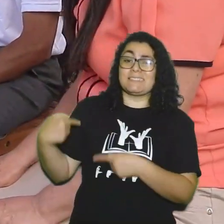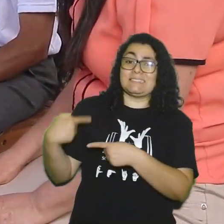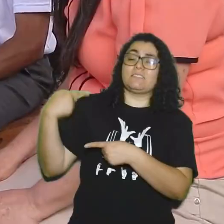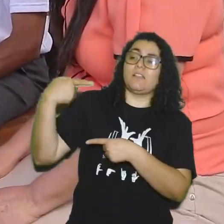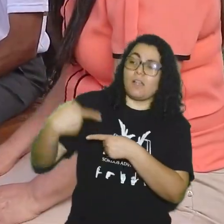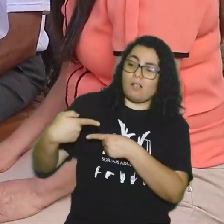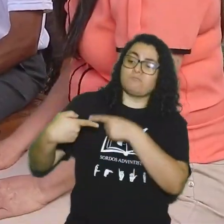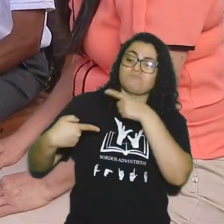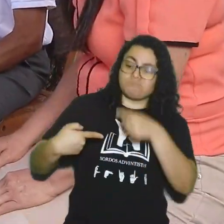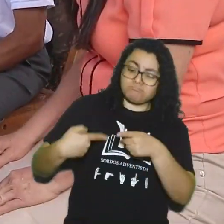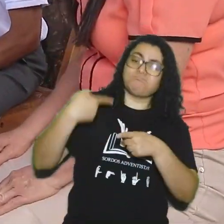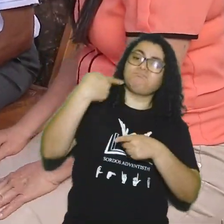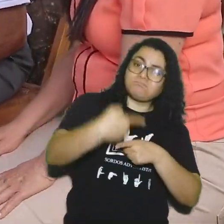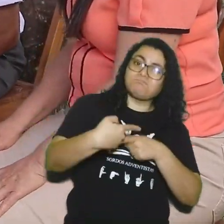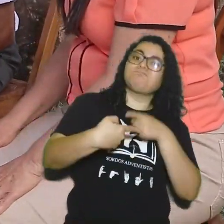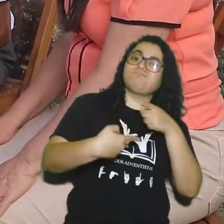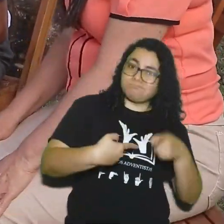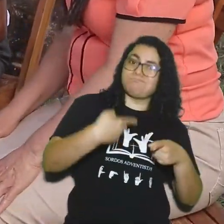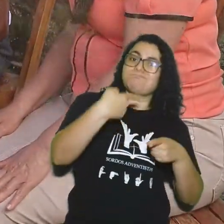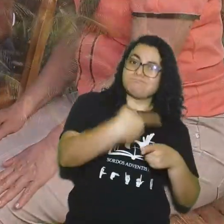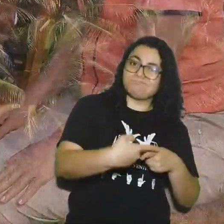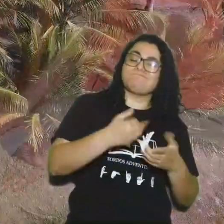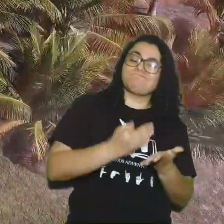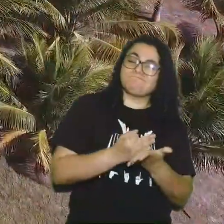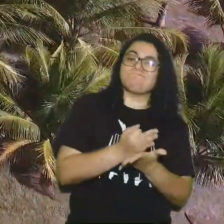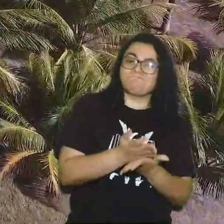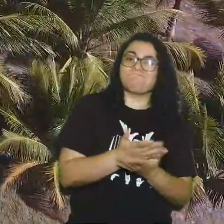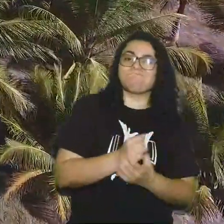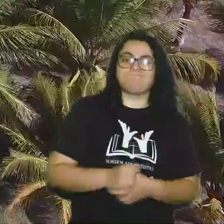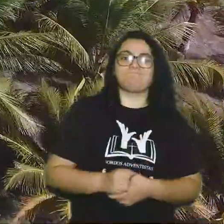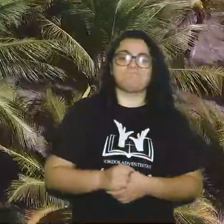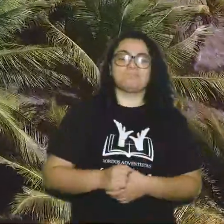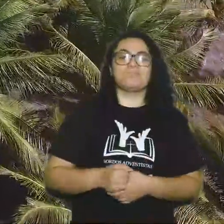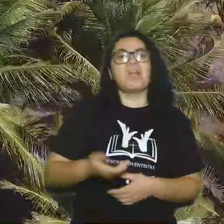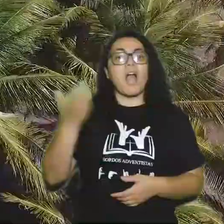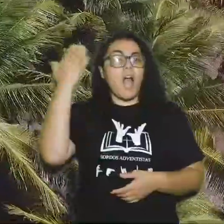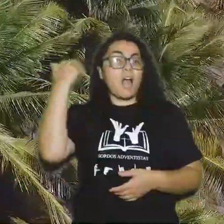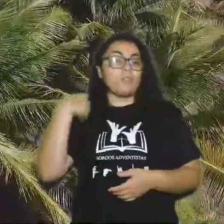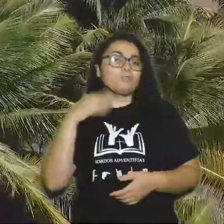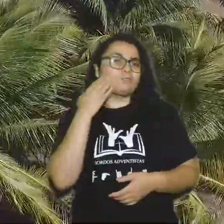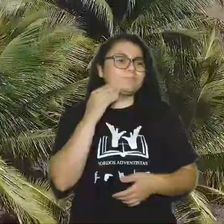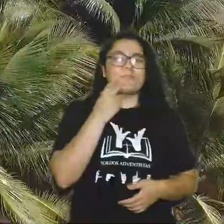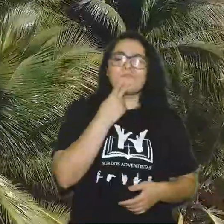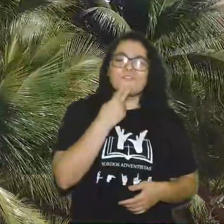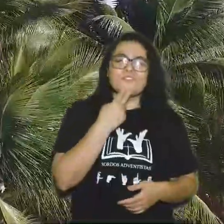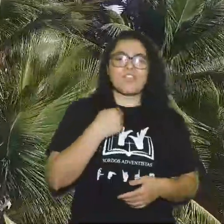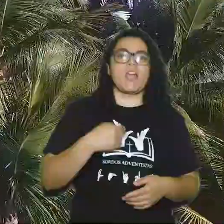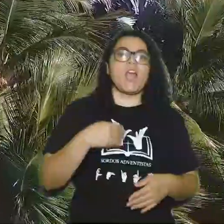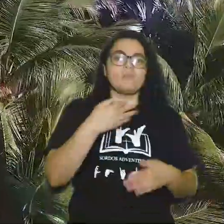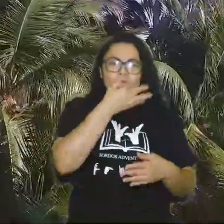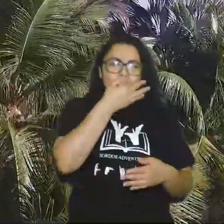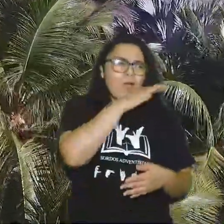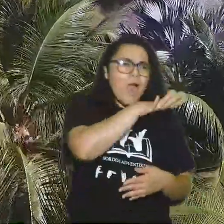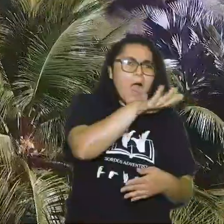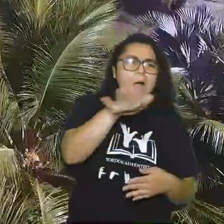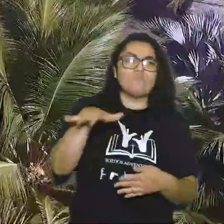dejado está pasando de generación en generación. Nosotros vivíamos en una finca que tenía muchos cocoteros.